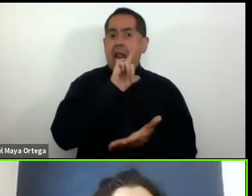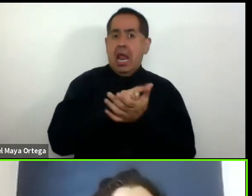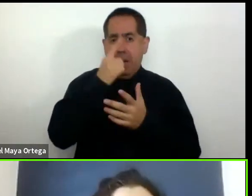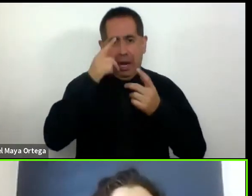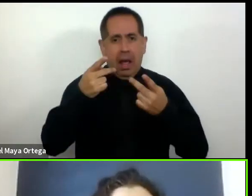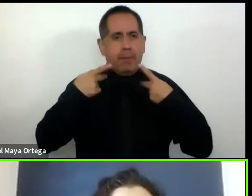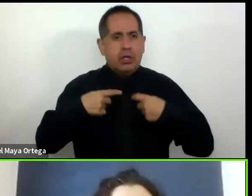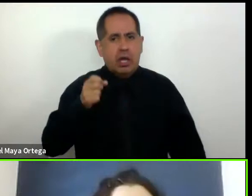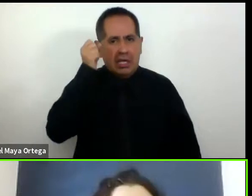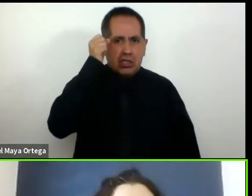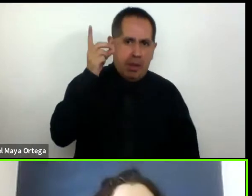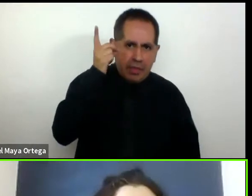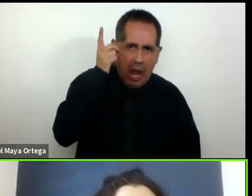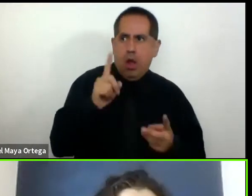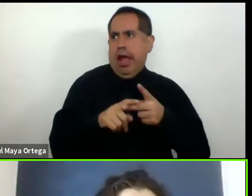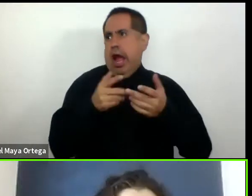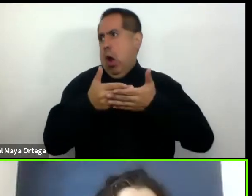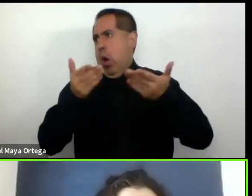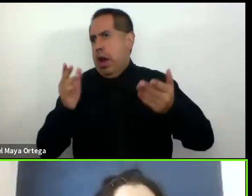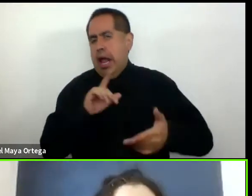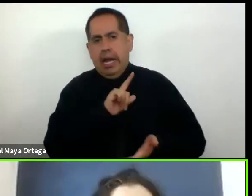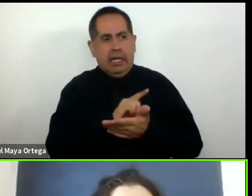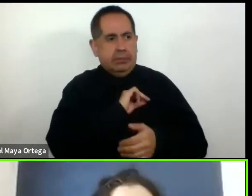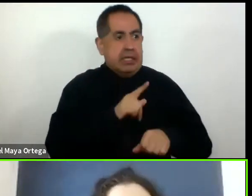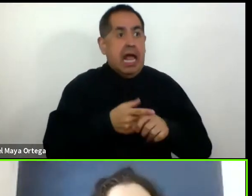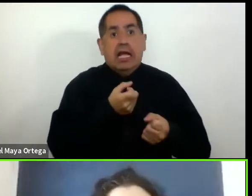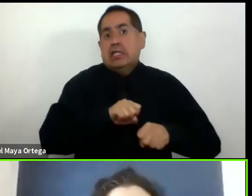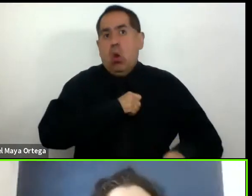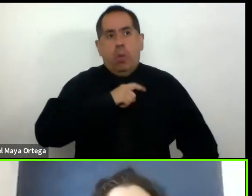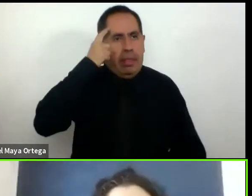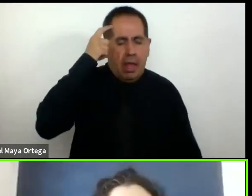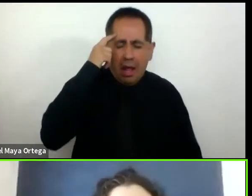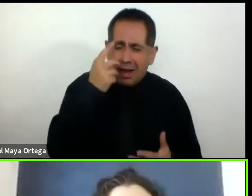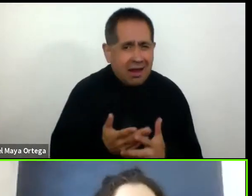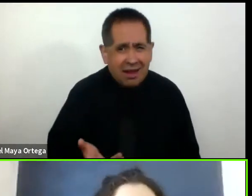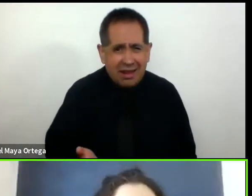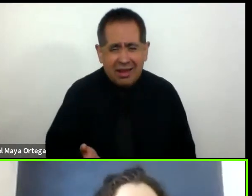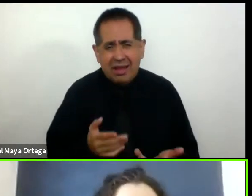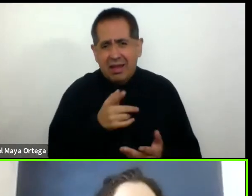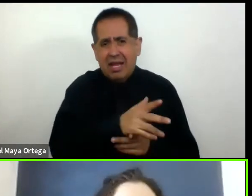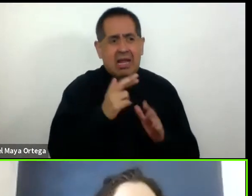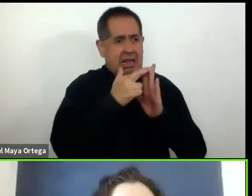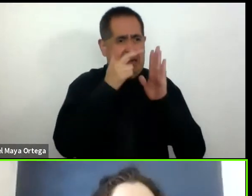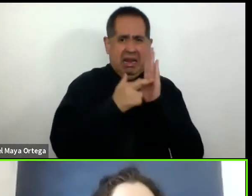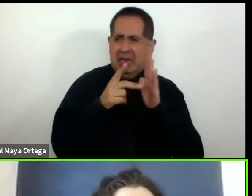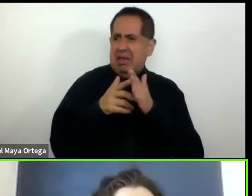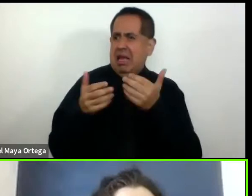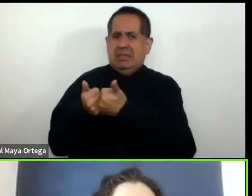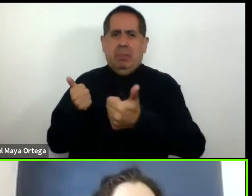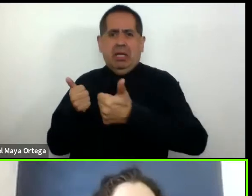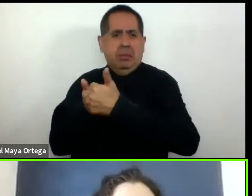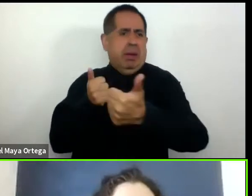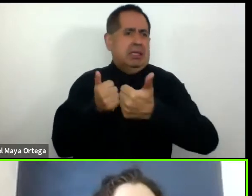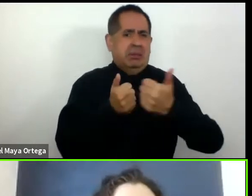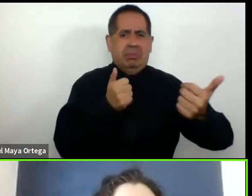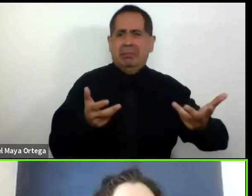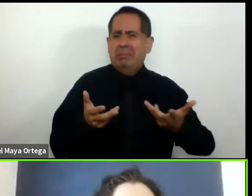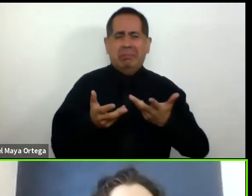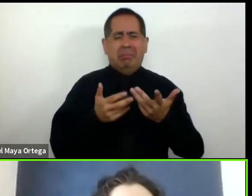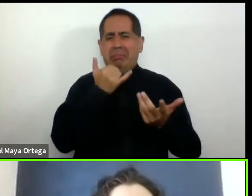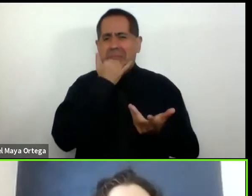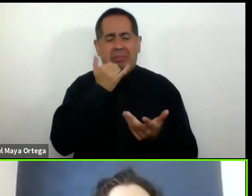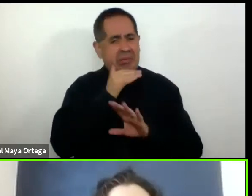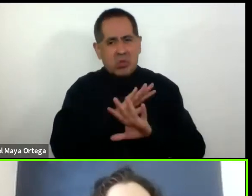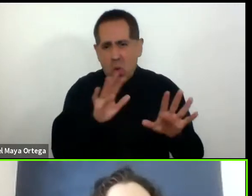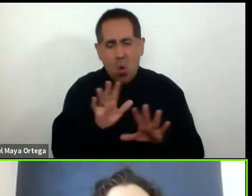con síndrome de Down, ahora una ley especial de salud mental, que lo que hacen es crear regímenes legales separados, ¿no? Y creo que la